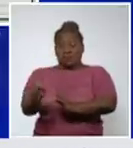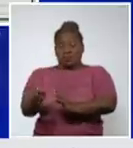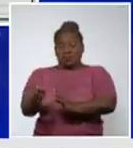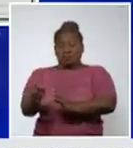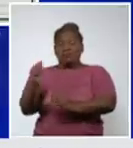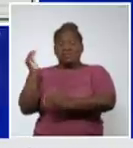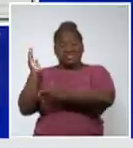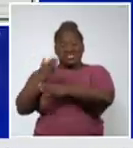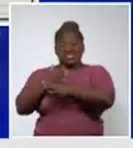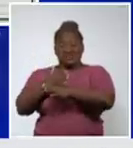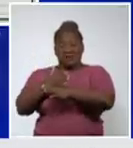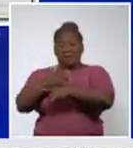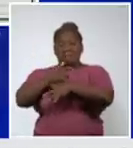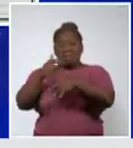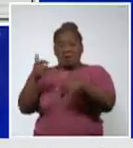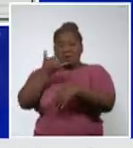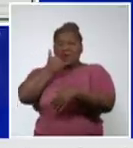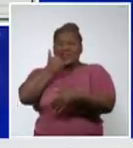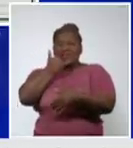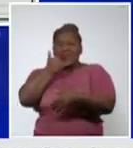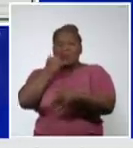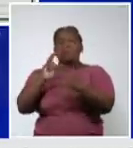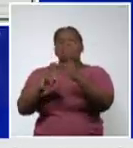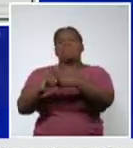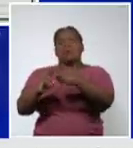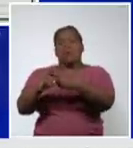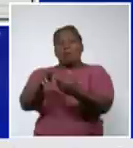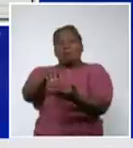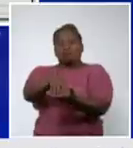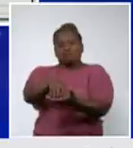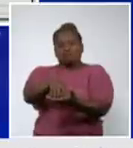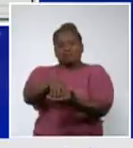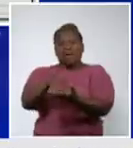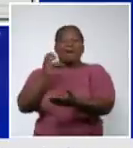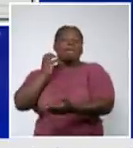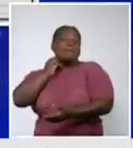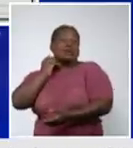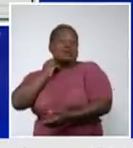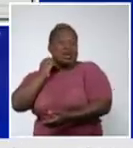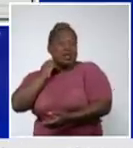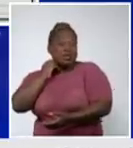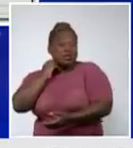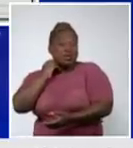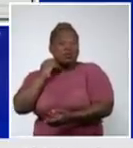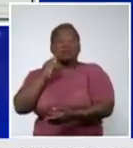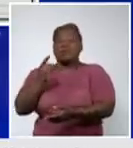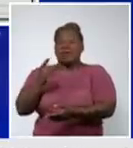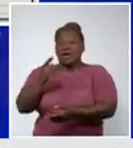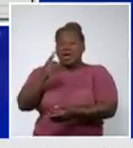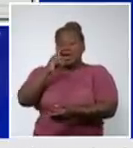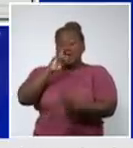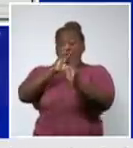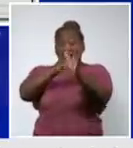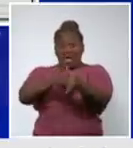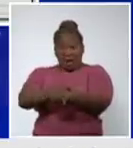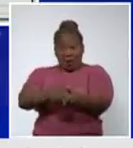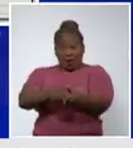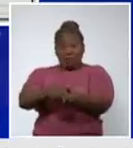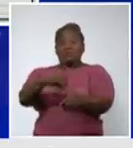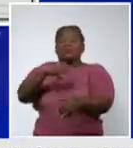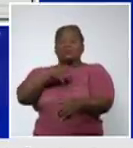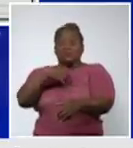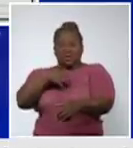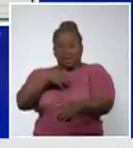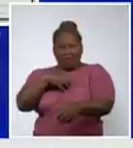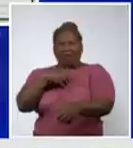transmisión, independientemente de que en Manzanillo, Jiguaní, Niquero tengan también tasas